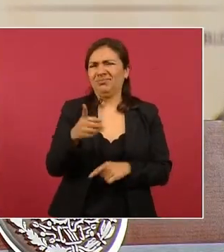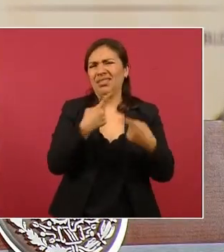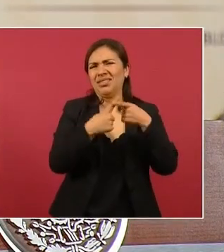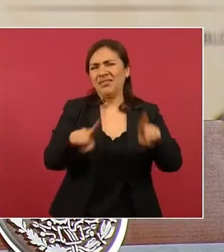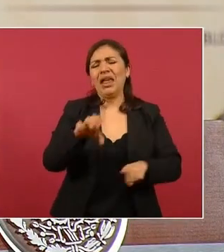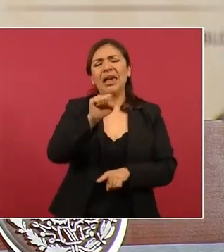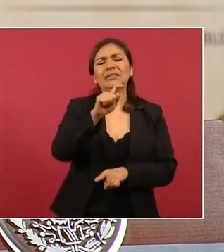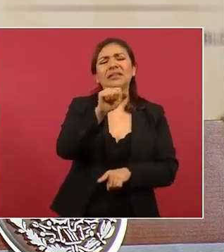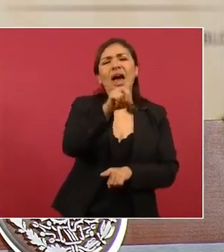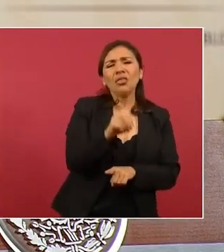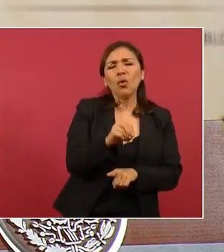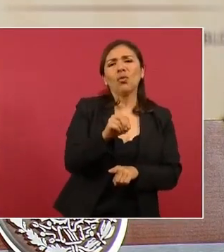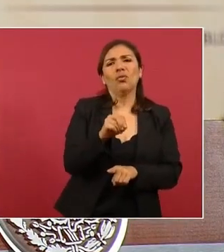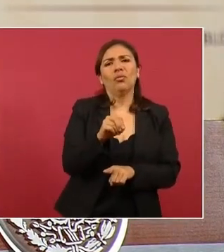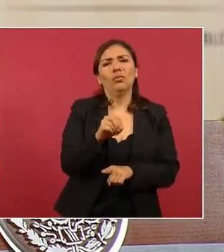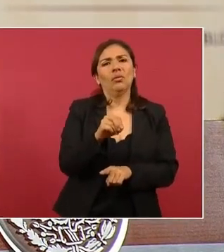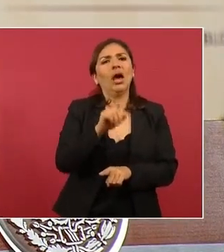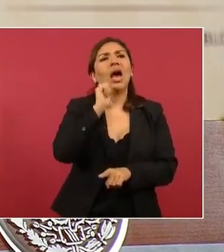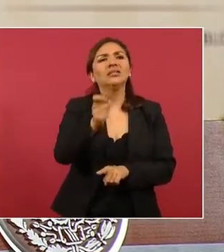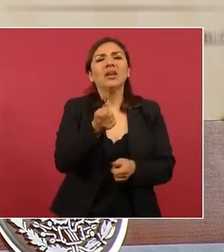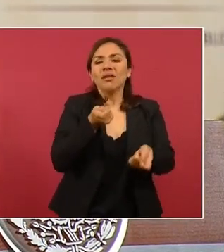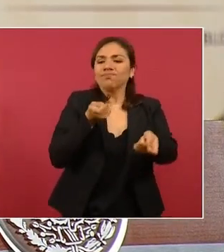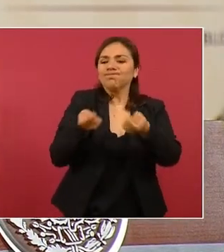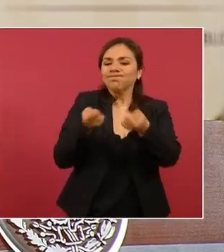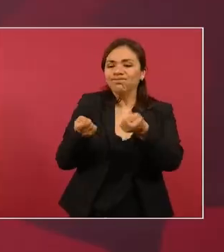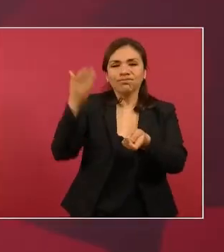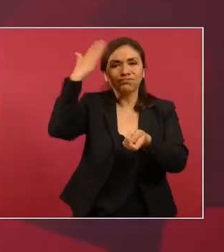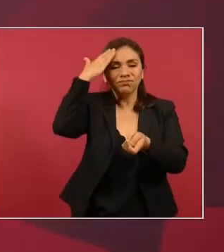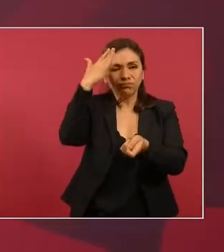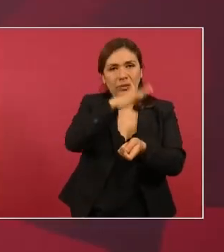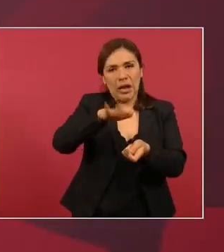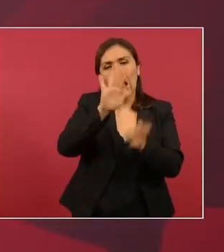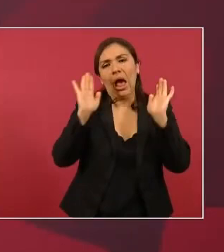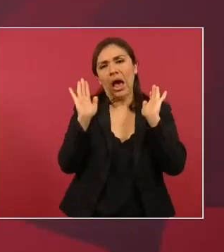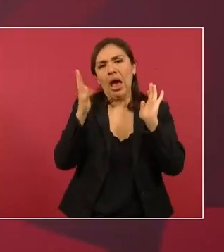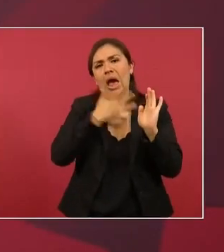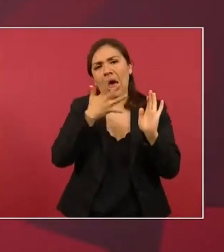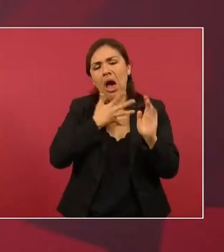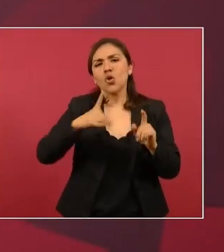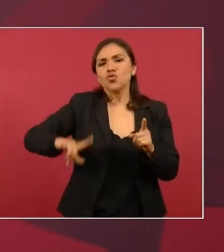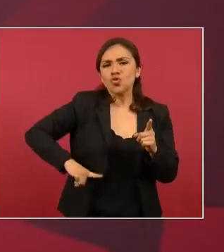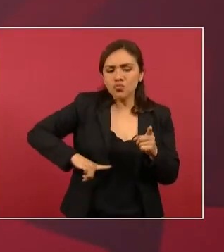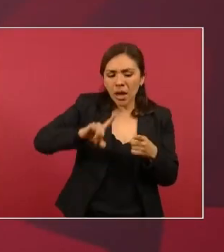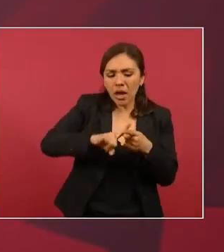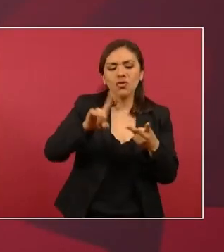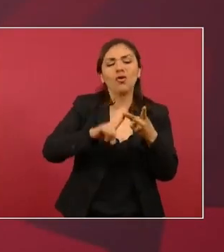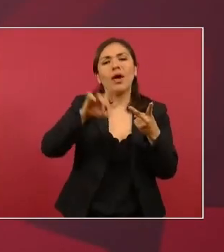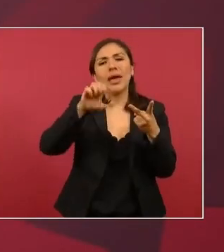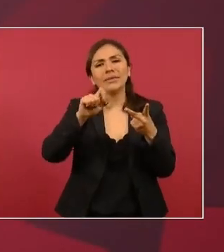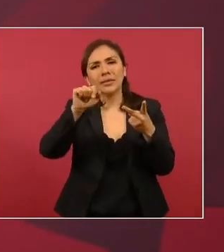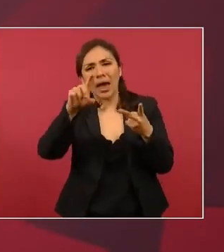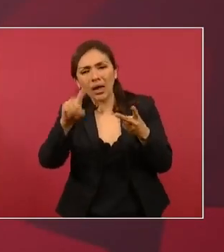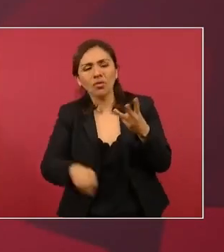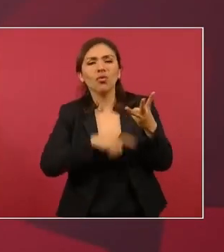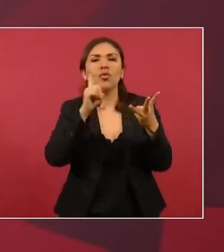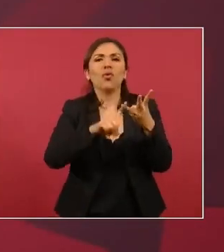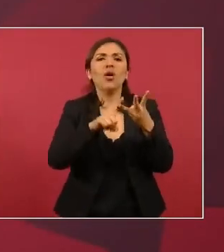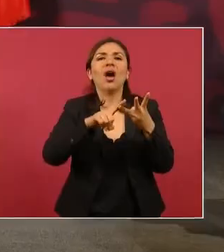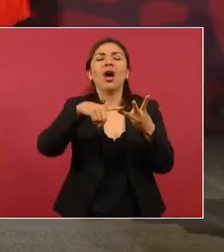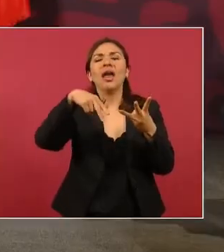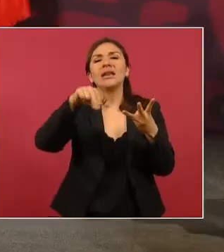distintas, el Estado es el aparato. Sí, existe gobierno, existe Estado y existe